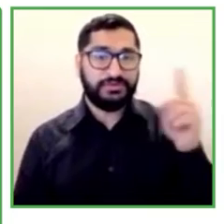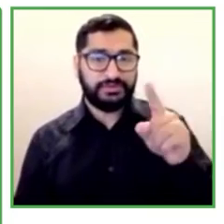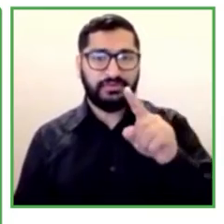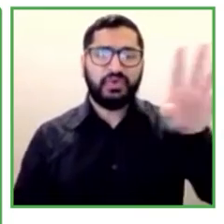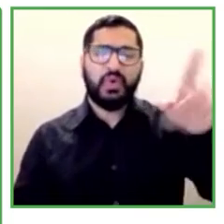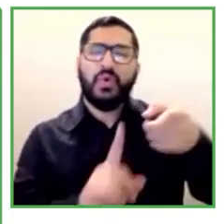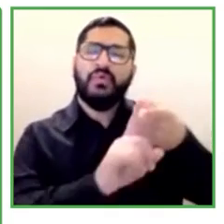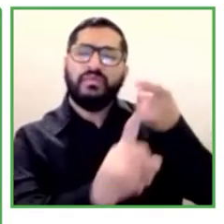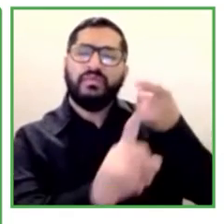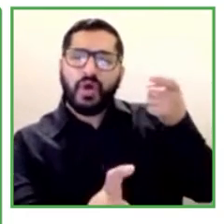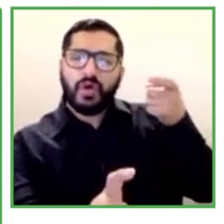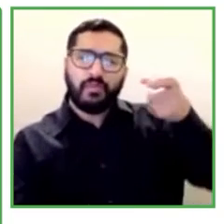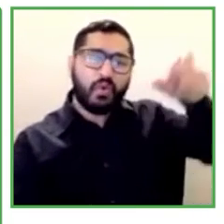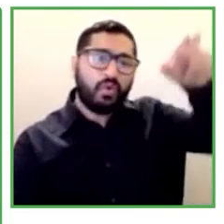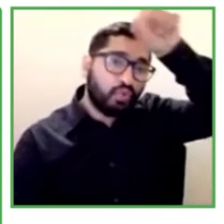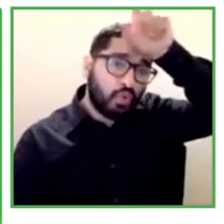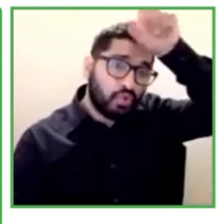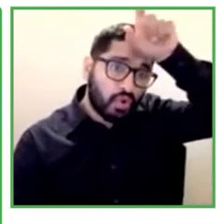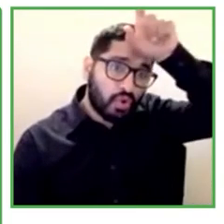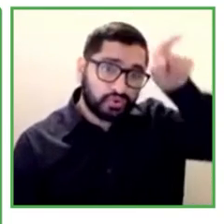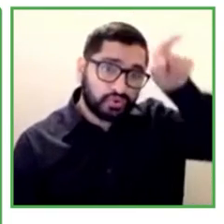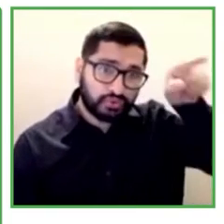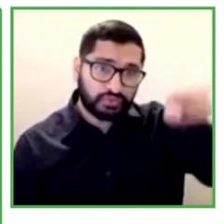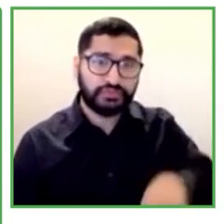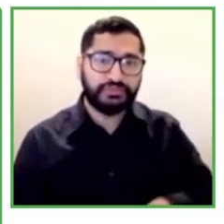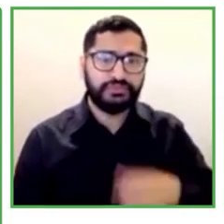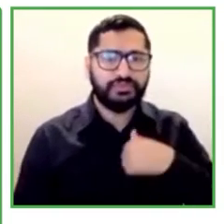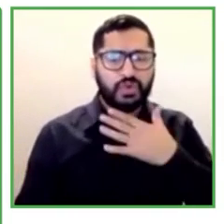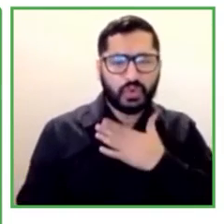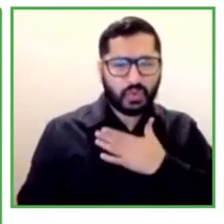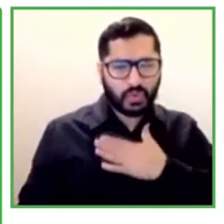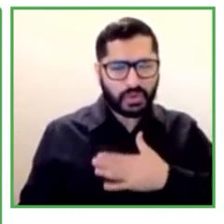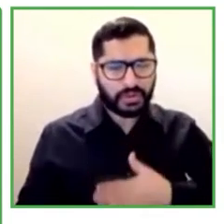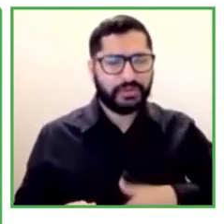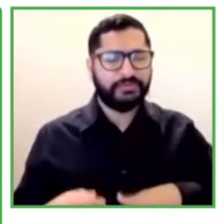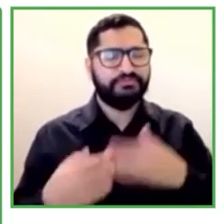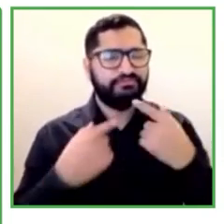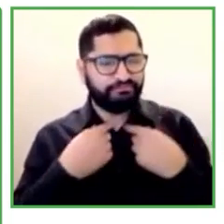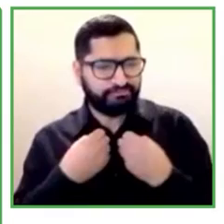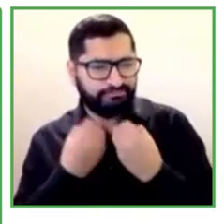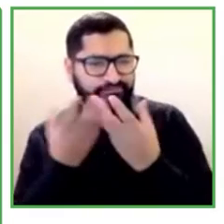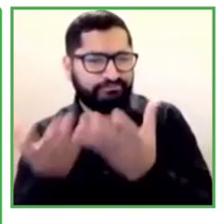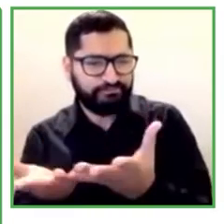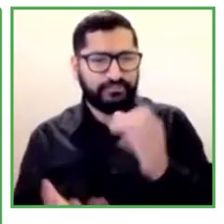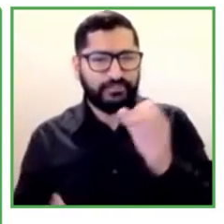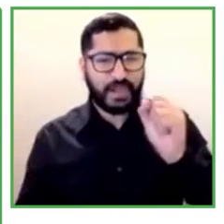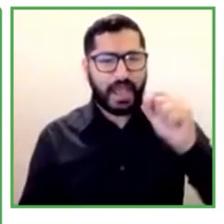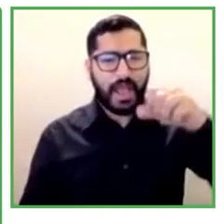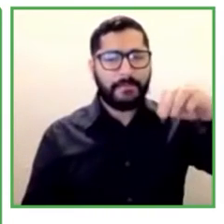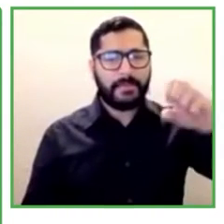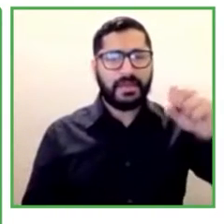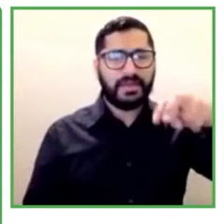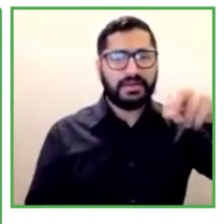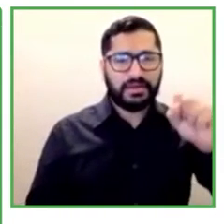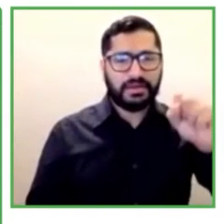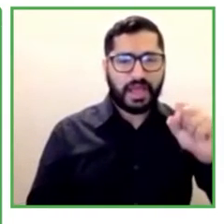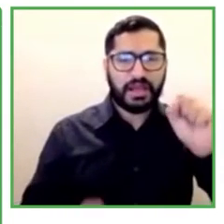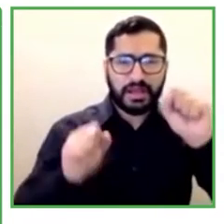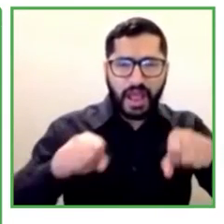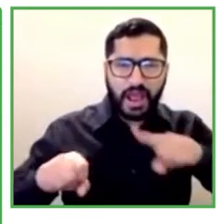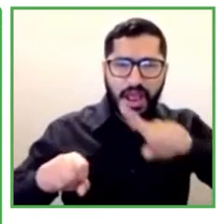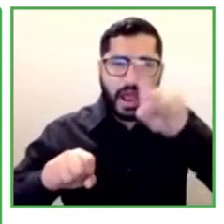Y me gustaría decir un par de palabras sobre Amena y la consultora a la cual